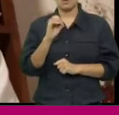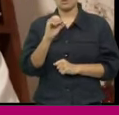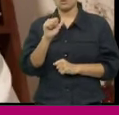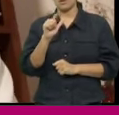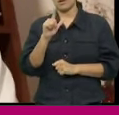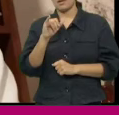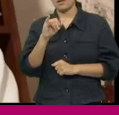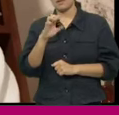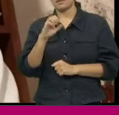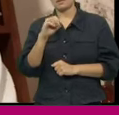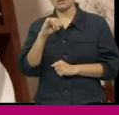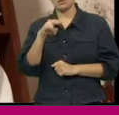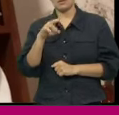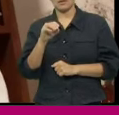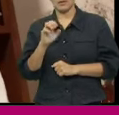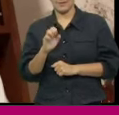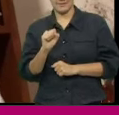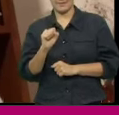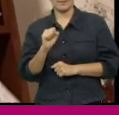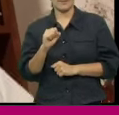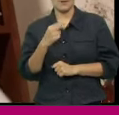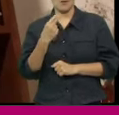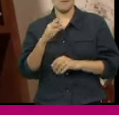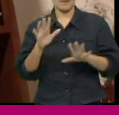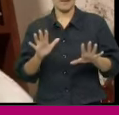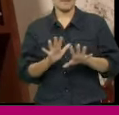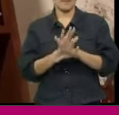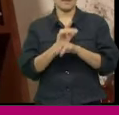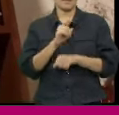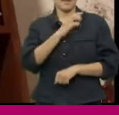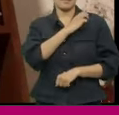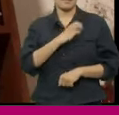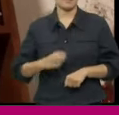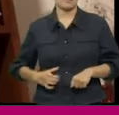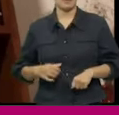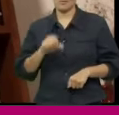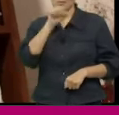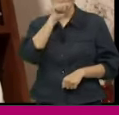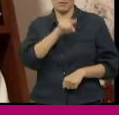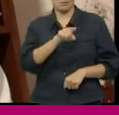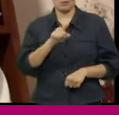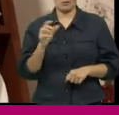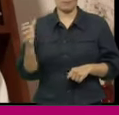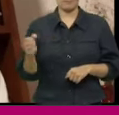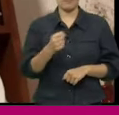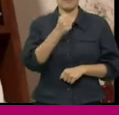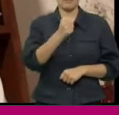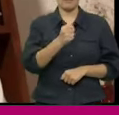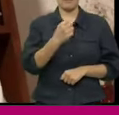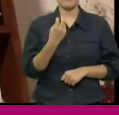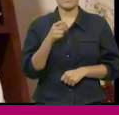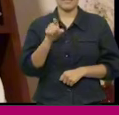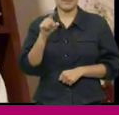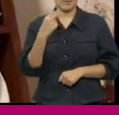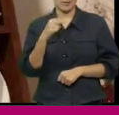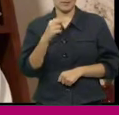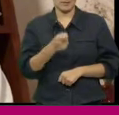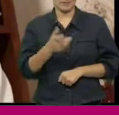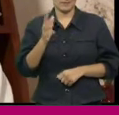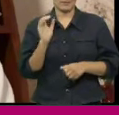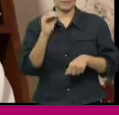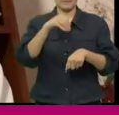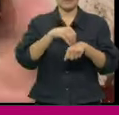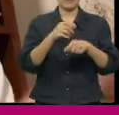las candidaturas comunes, y que sabía perfectamente, porque en las experiencias que ha estado vigente esta ley, el partido